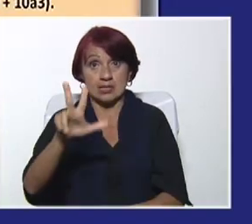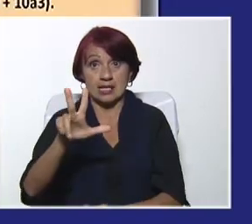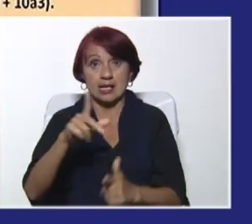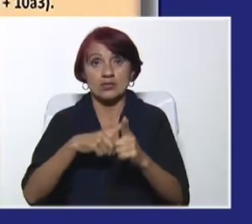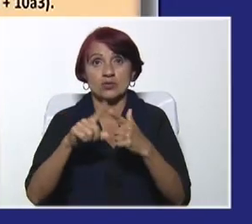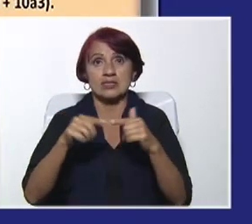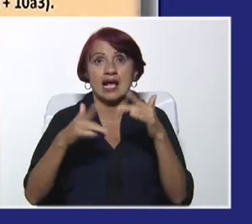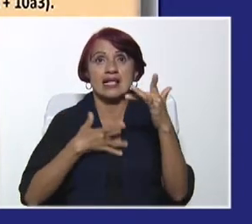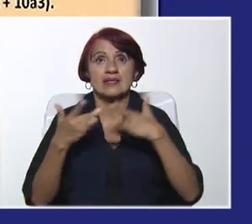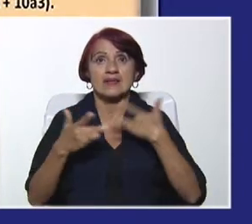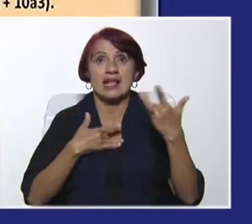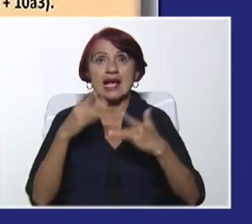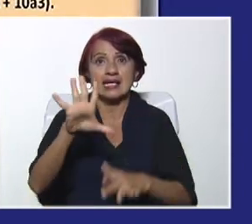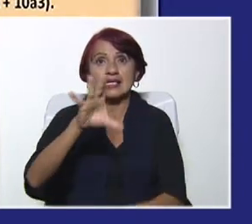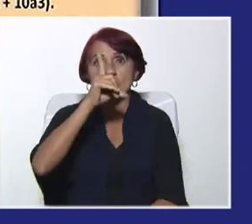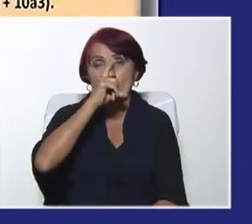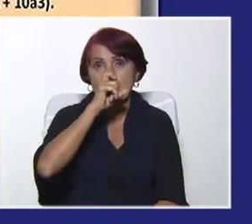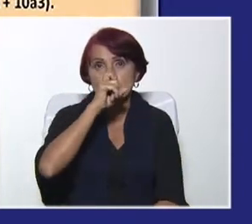quinto año.